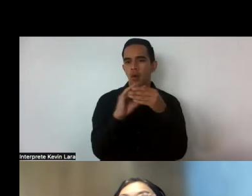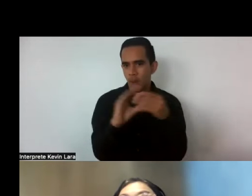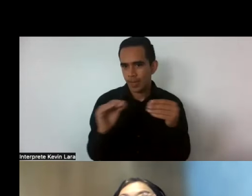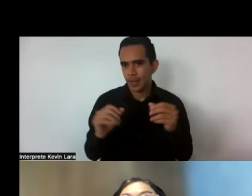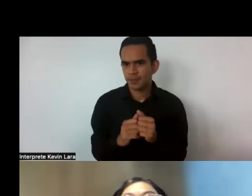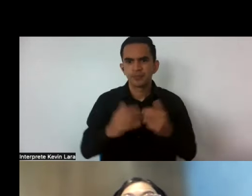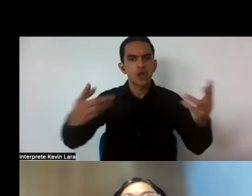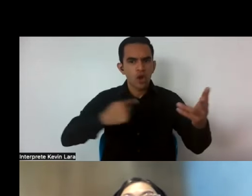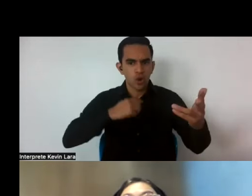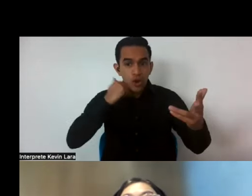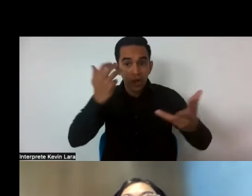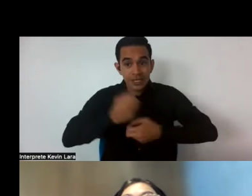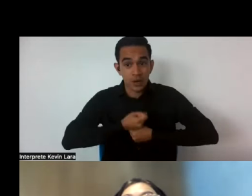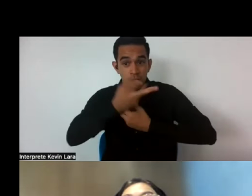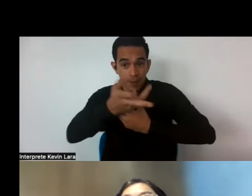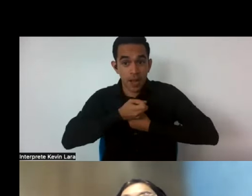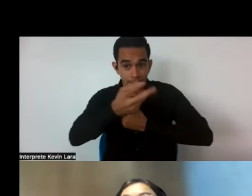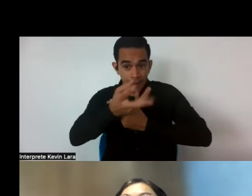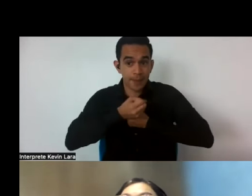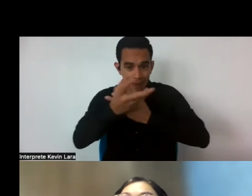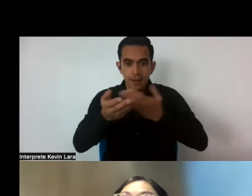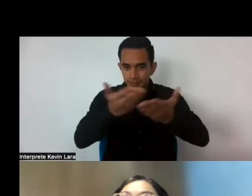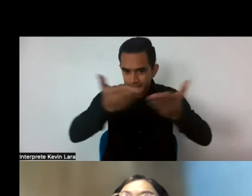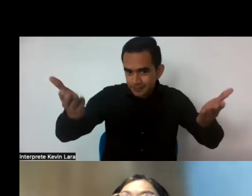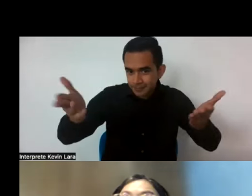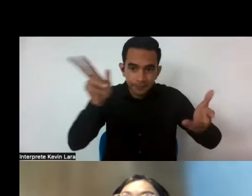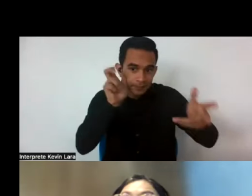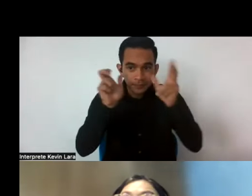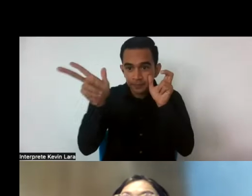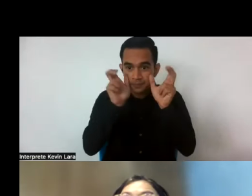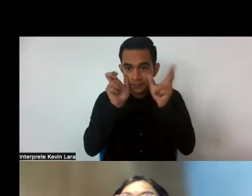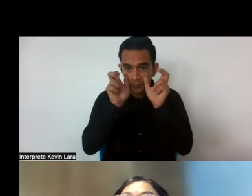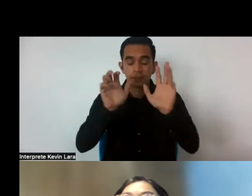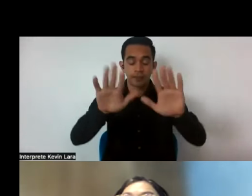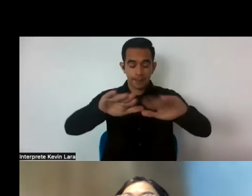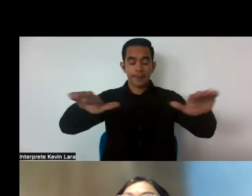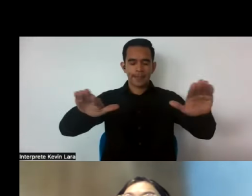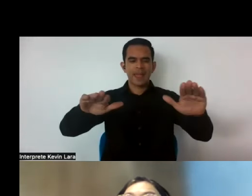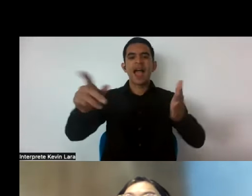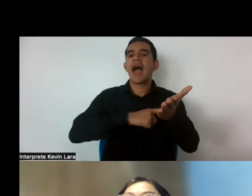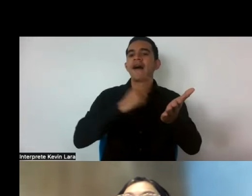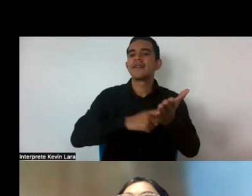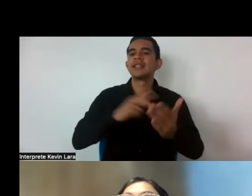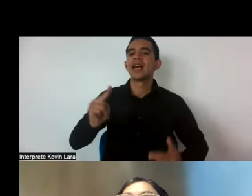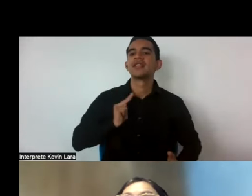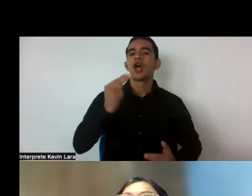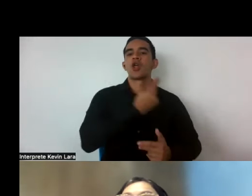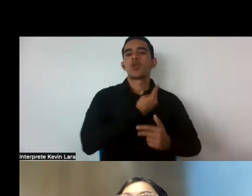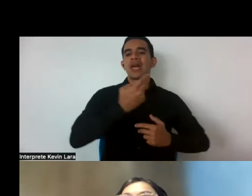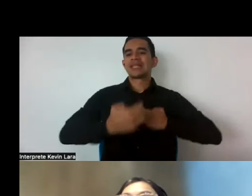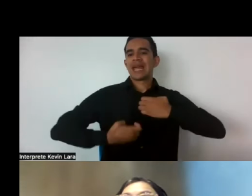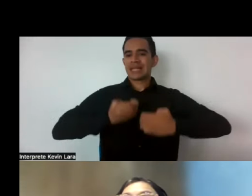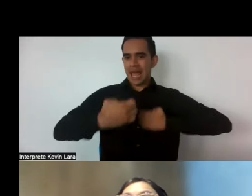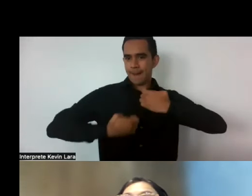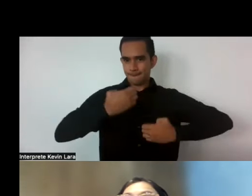compartirles a los demás, bueno, a los que me escuchen, es que a veces las emociones que nosotros tenemos, por la pregunta